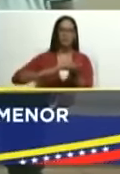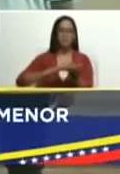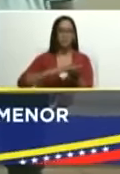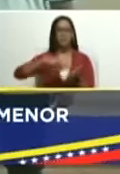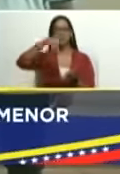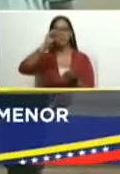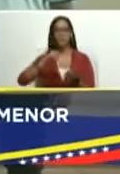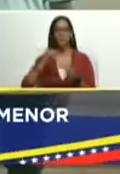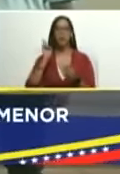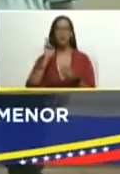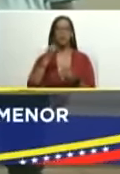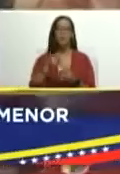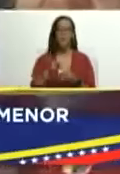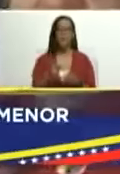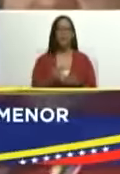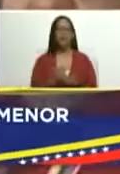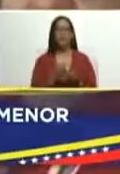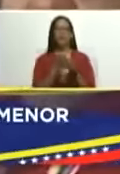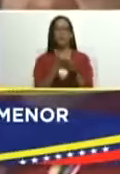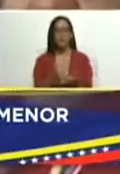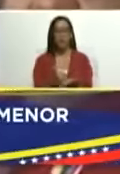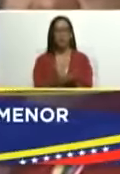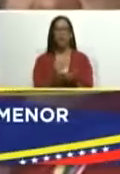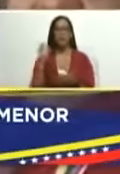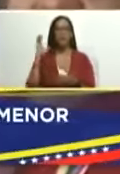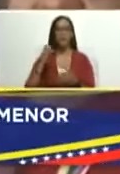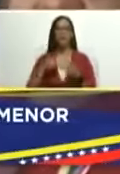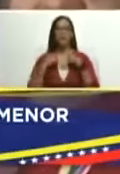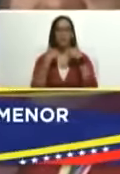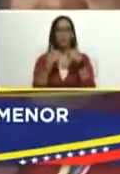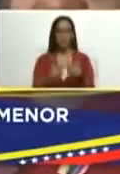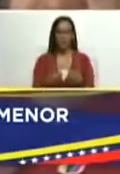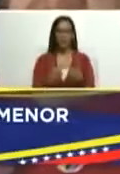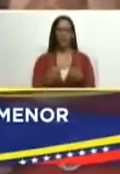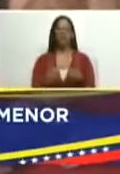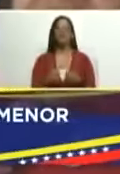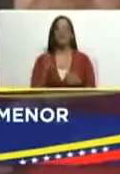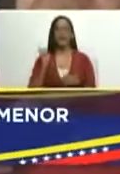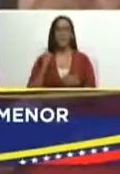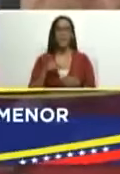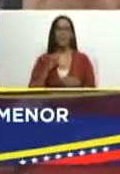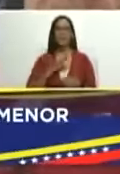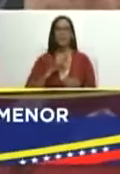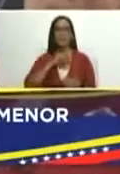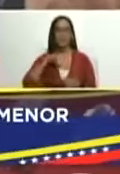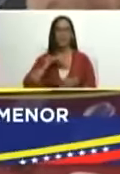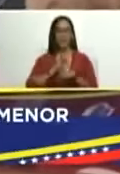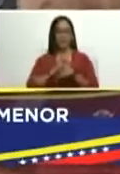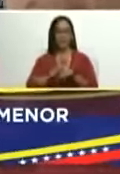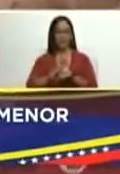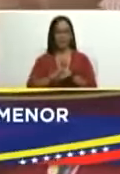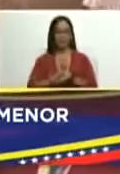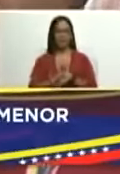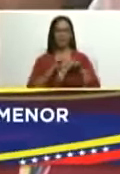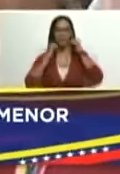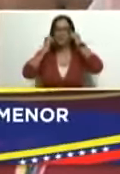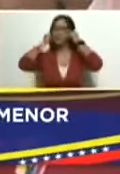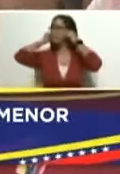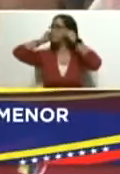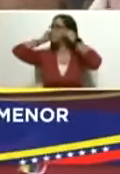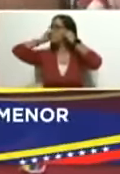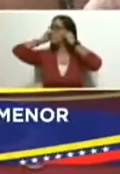recuperando, porque usted ha abogado por el estado de bienestar. El estado de bienestar también está en nuestras iglesias y por eso nos ha pedido